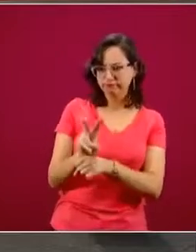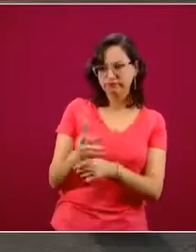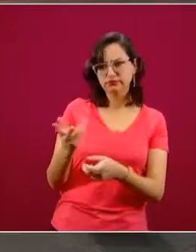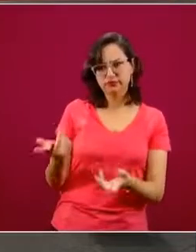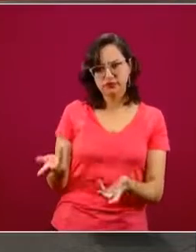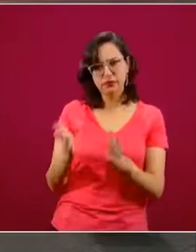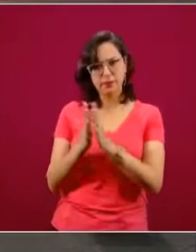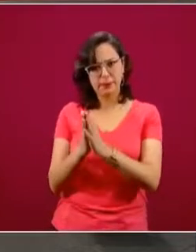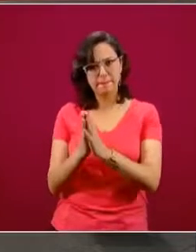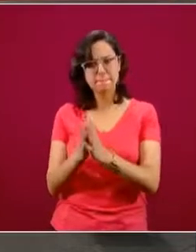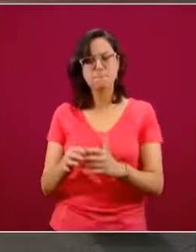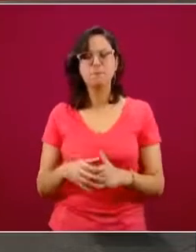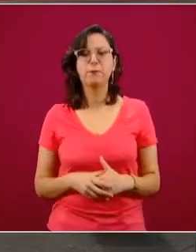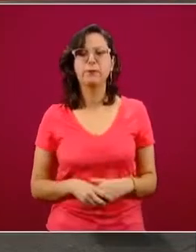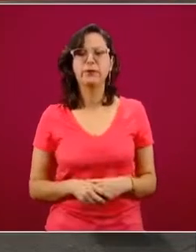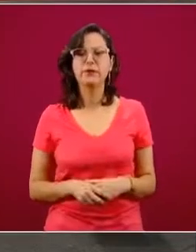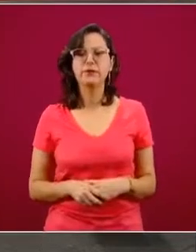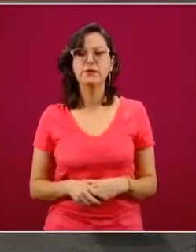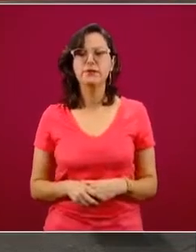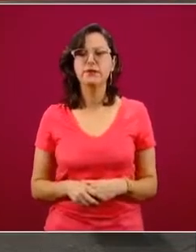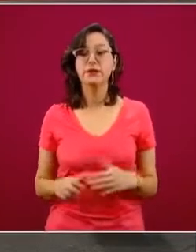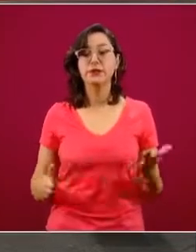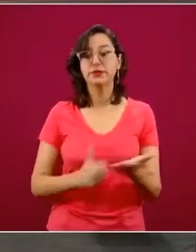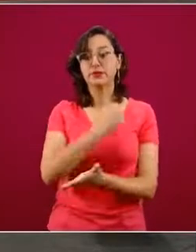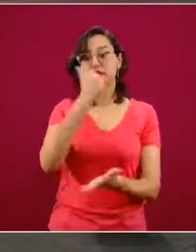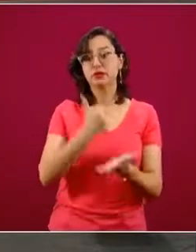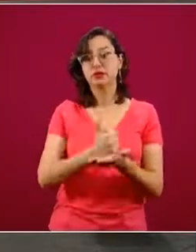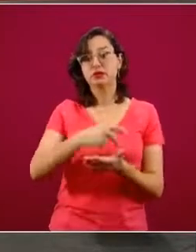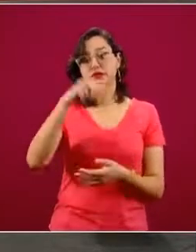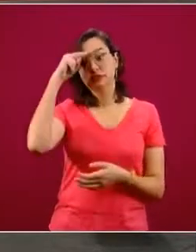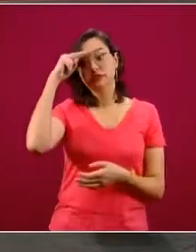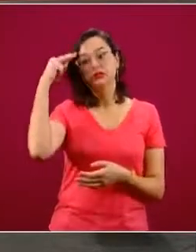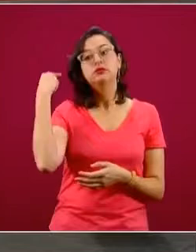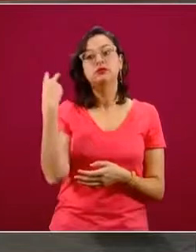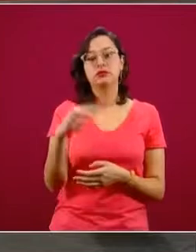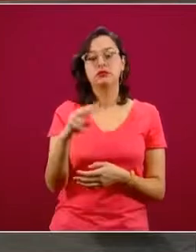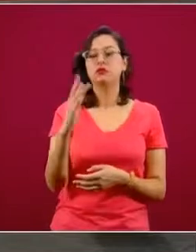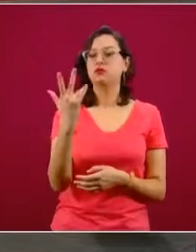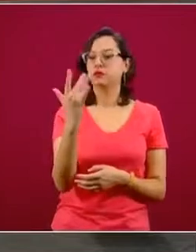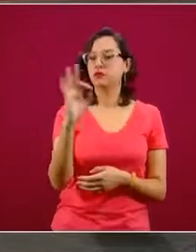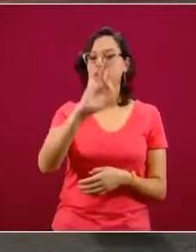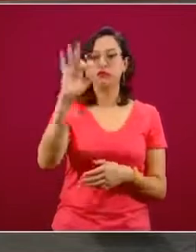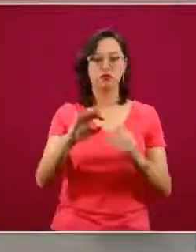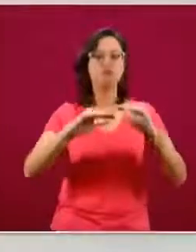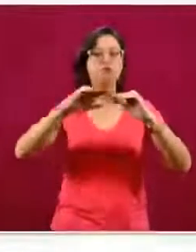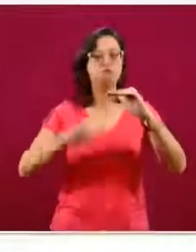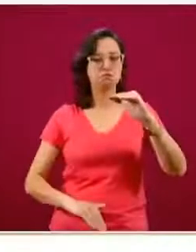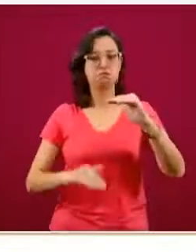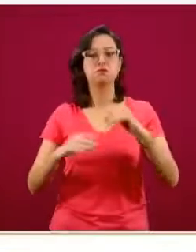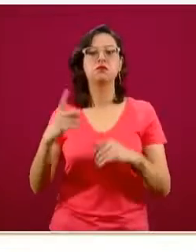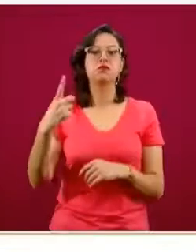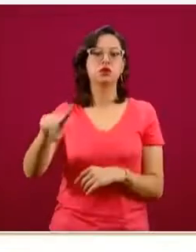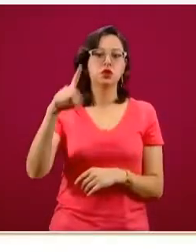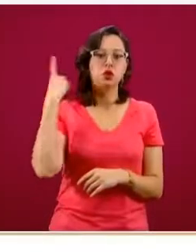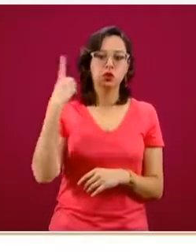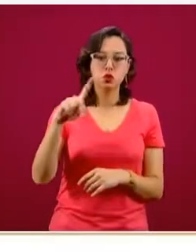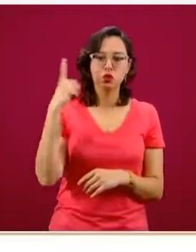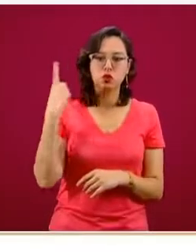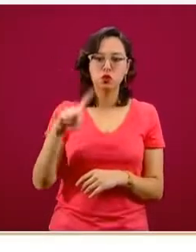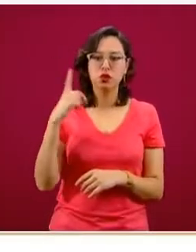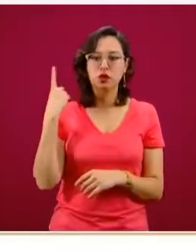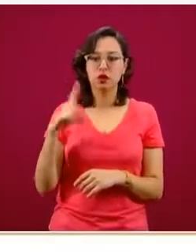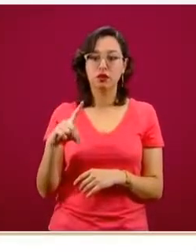favor. Ciudad de México se mantiene por debajo también del 50%, Durango por